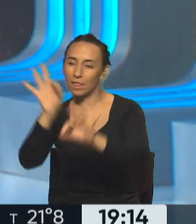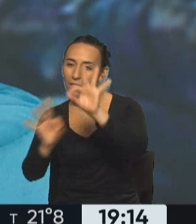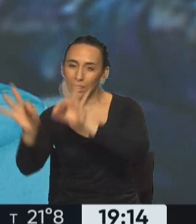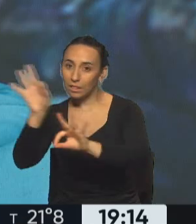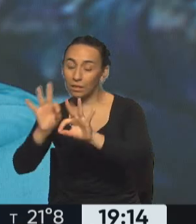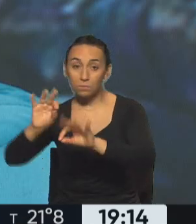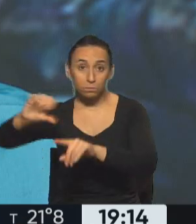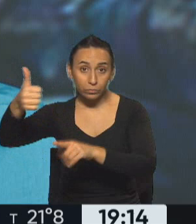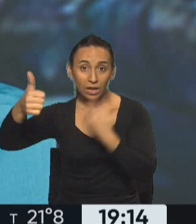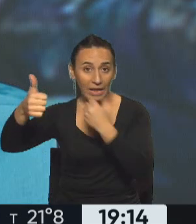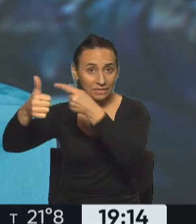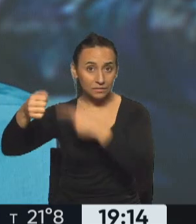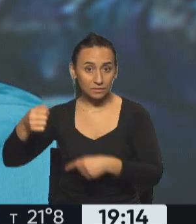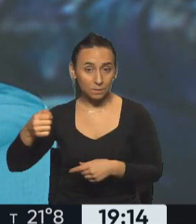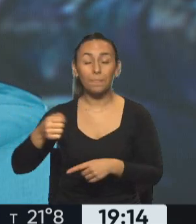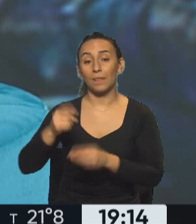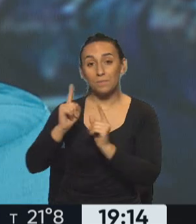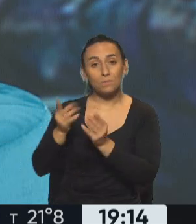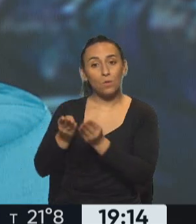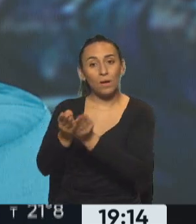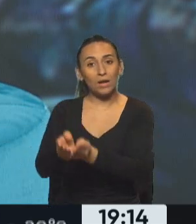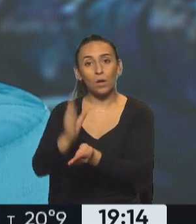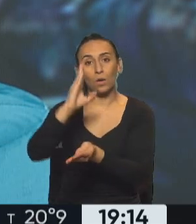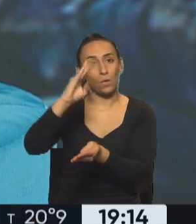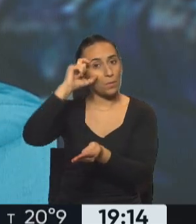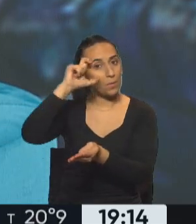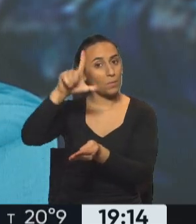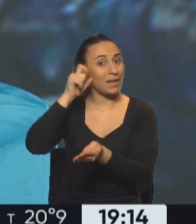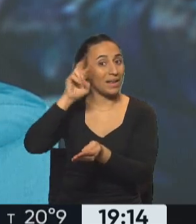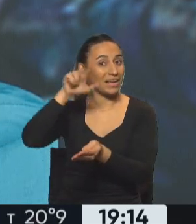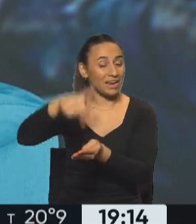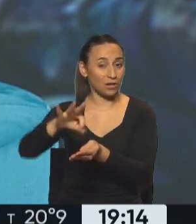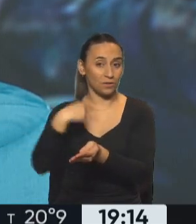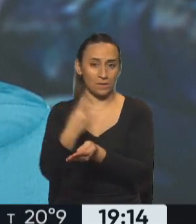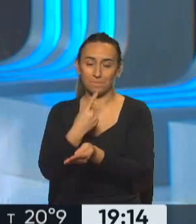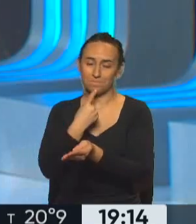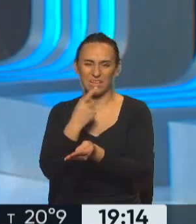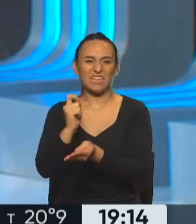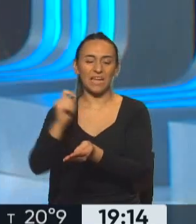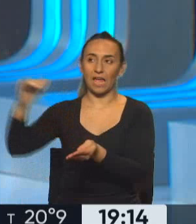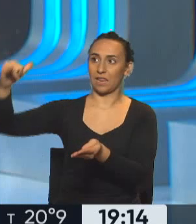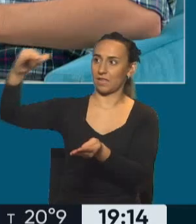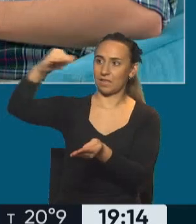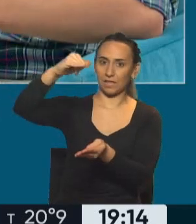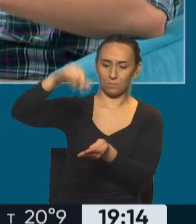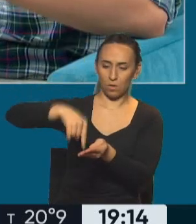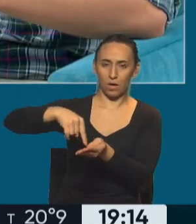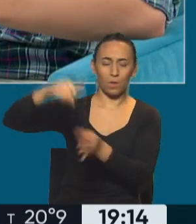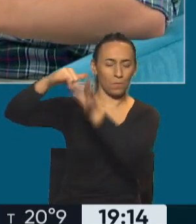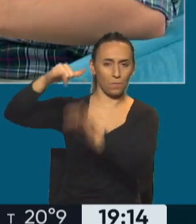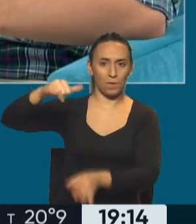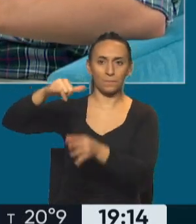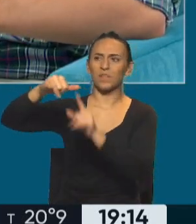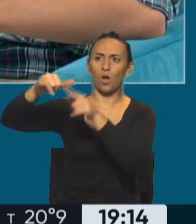ir más lejos, cuando hablamos del hundimiento del ARA General Belgrano, la pregunta es quién le pasó las coordenadas del ARA. Estados Unidos. Exactamente. Tal cual. Y lo que